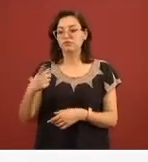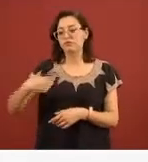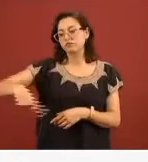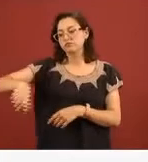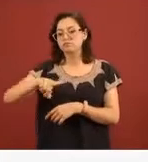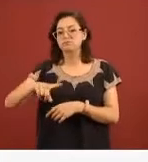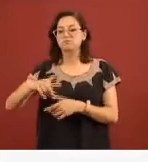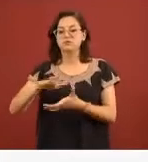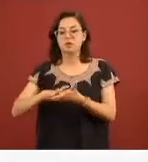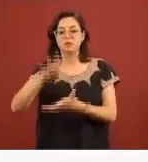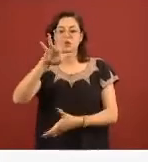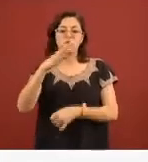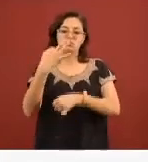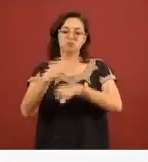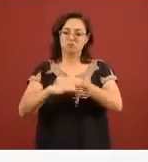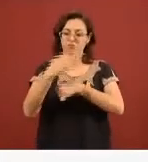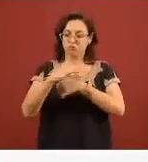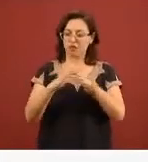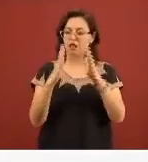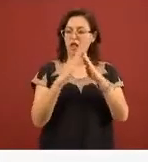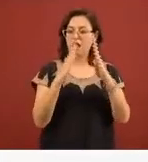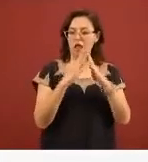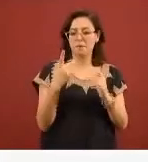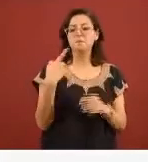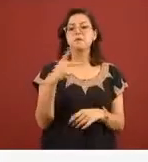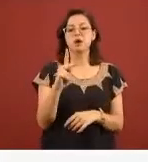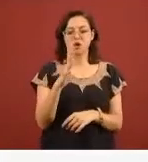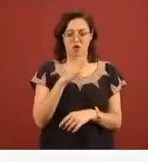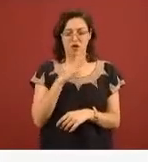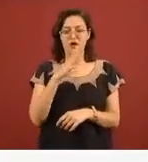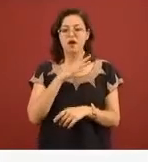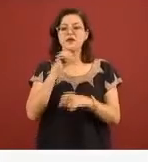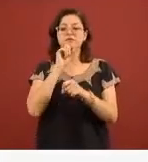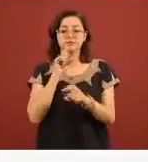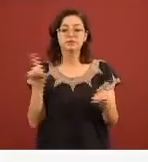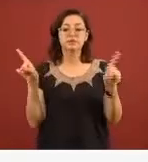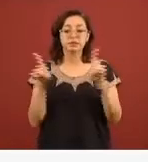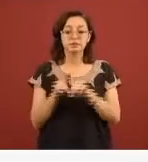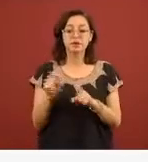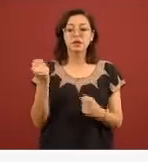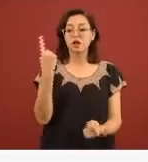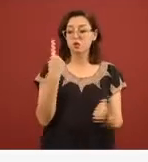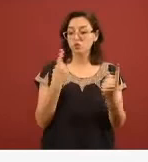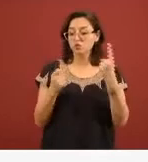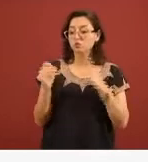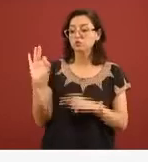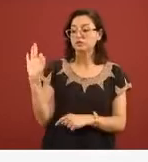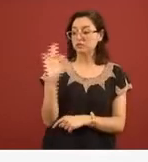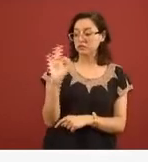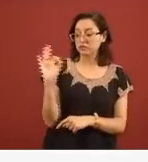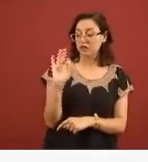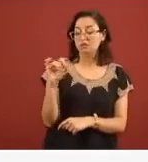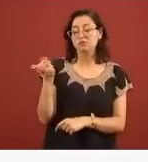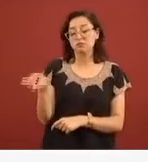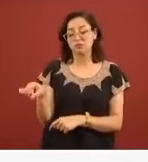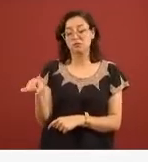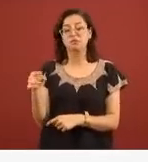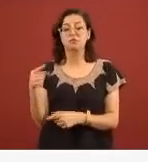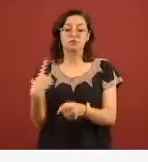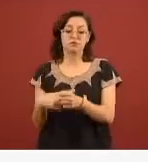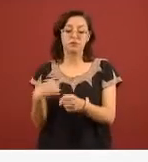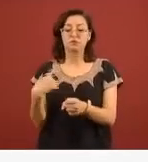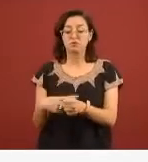ambulatorios, o sea, los que son casos leves, pero también van a encontrar reflejados como casos sospechosos pacientes que, por ejemplo, también se